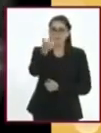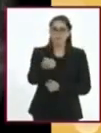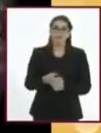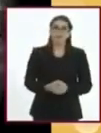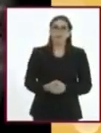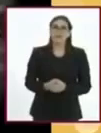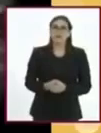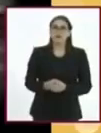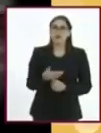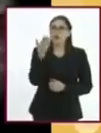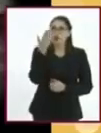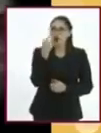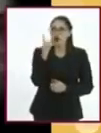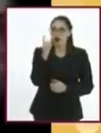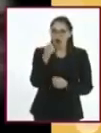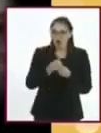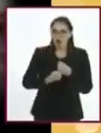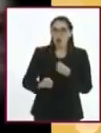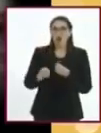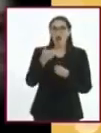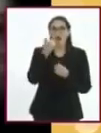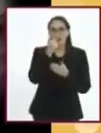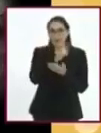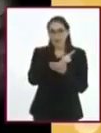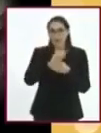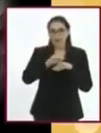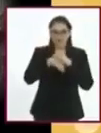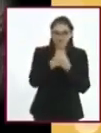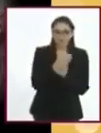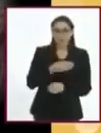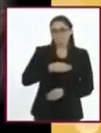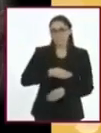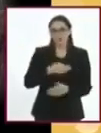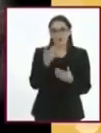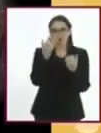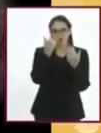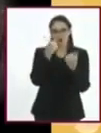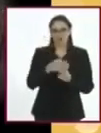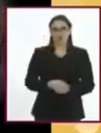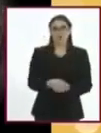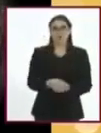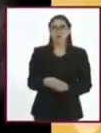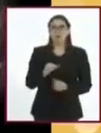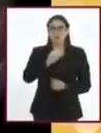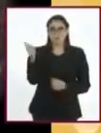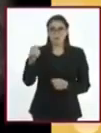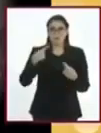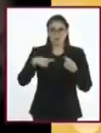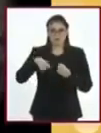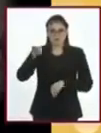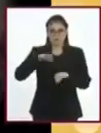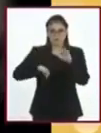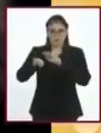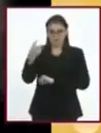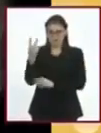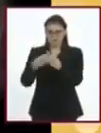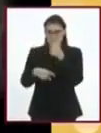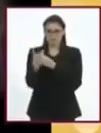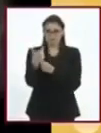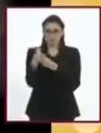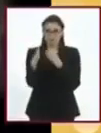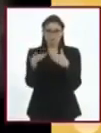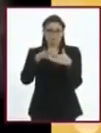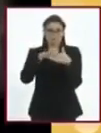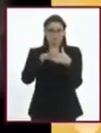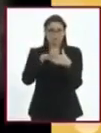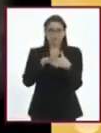sin drenaje ni sanitario, mientras que el 87% de sus trabajadores obtienen ingresos de hasta 2